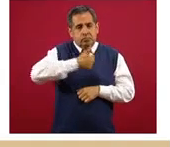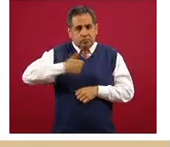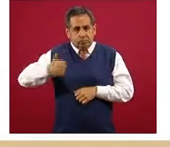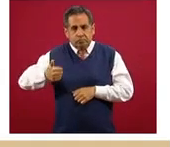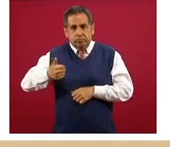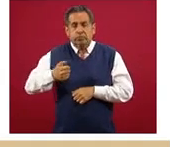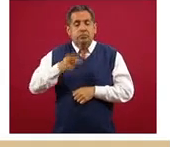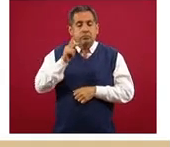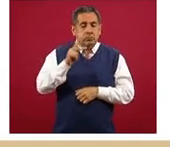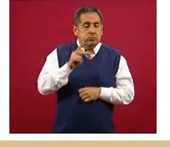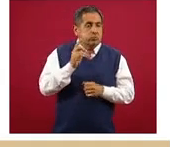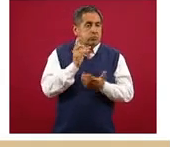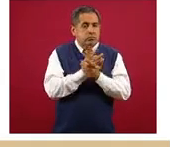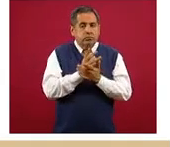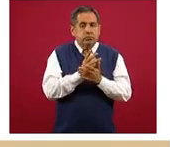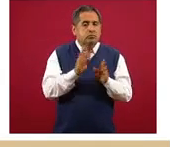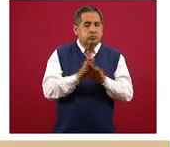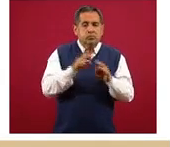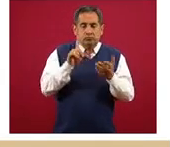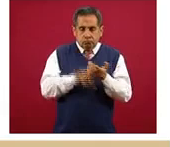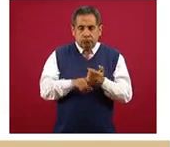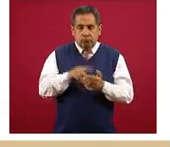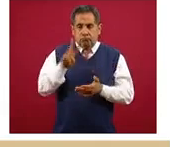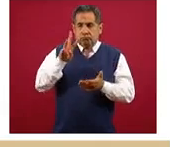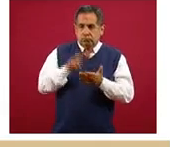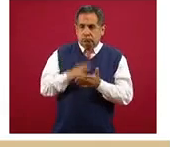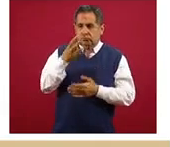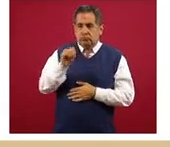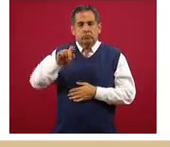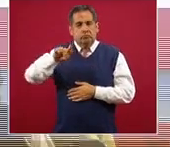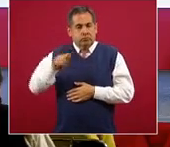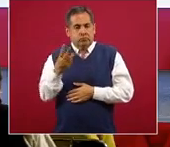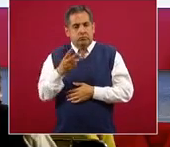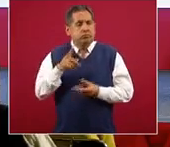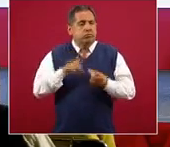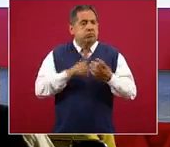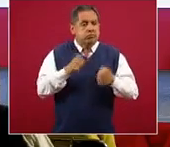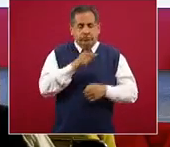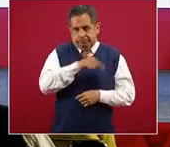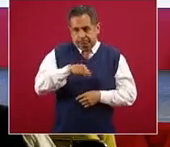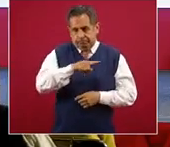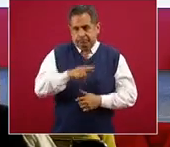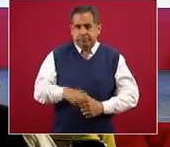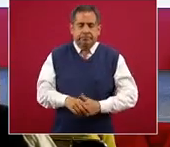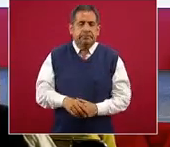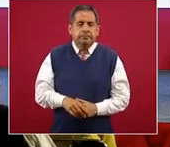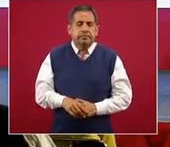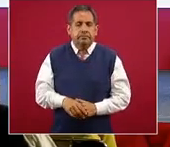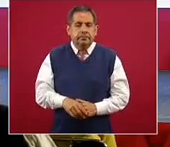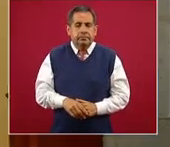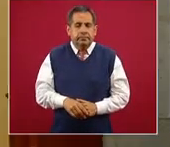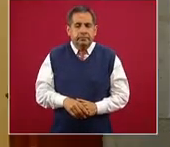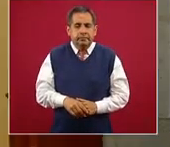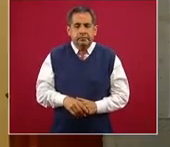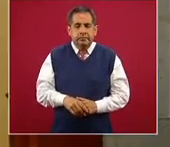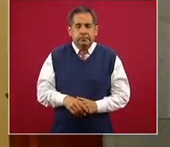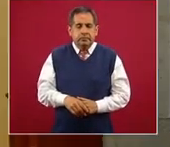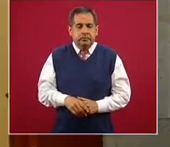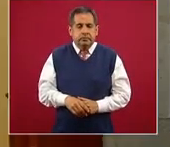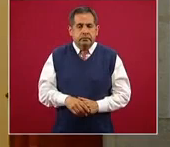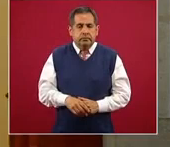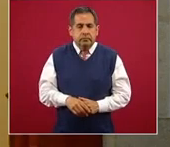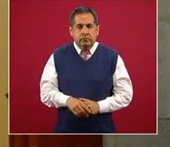ahora solamente distribuidos estos 3.973 casos activos. Veamos la siguiente diapositiva.